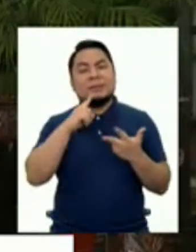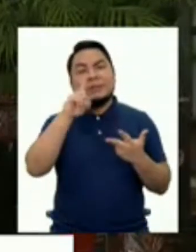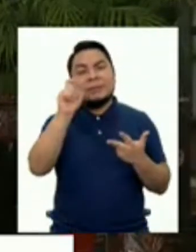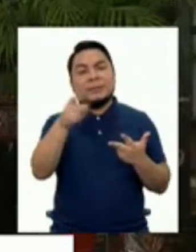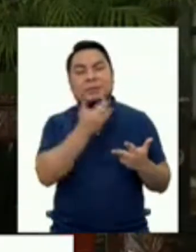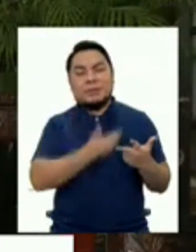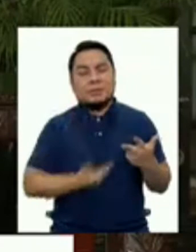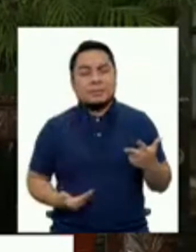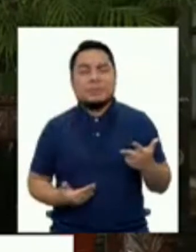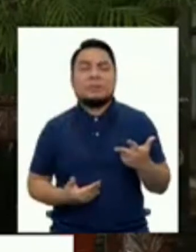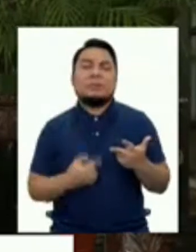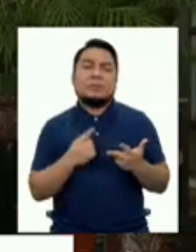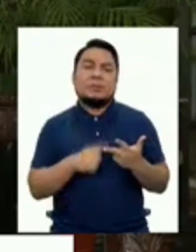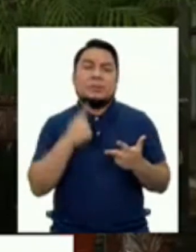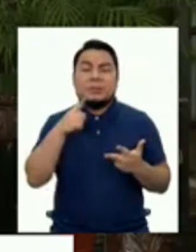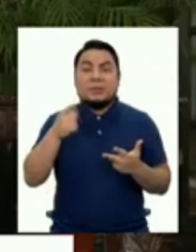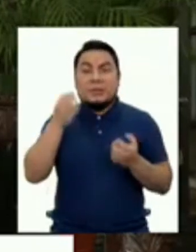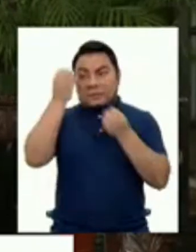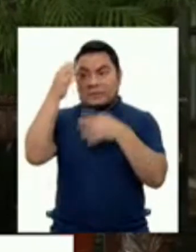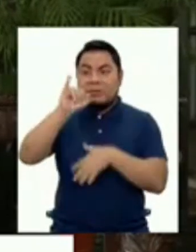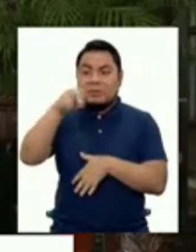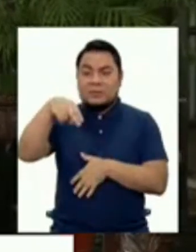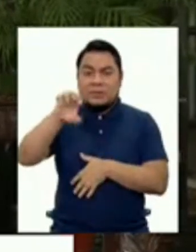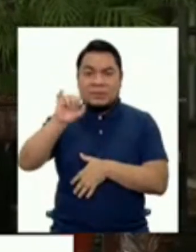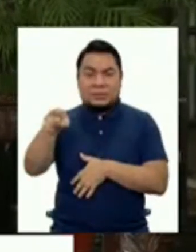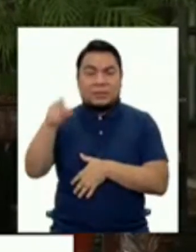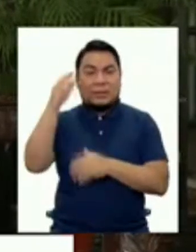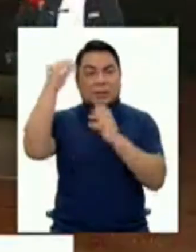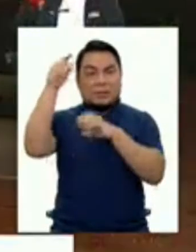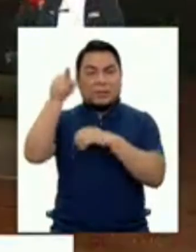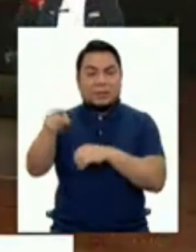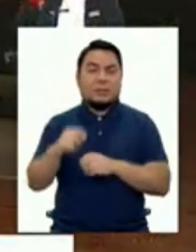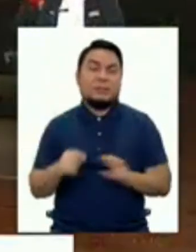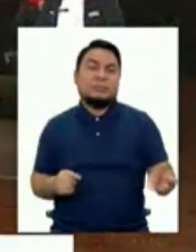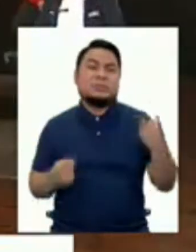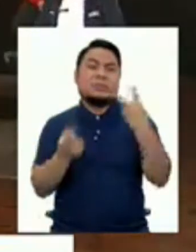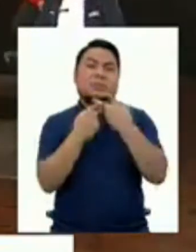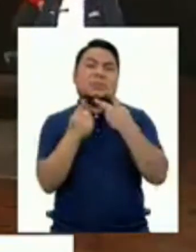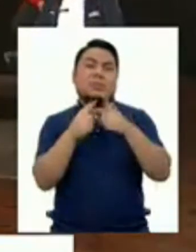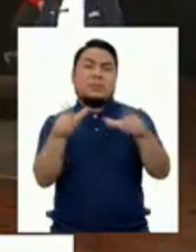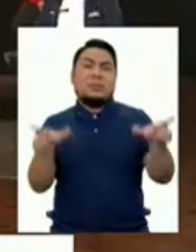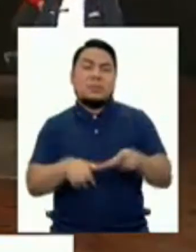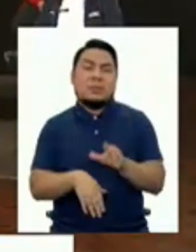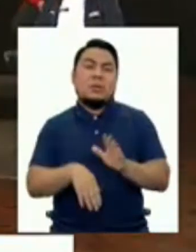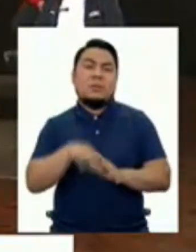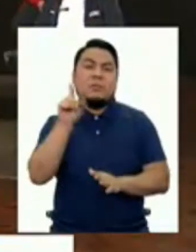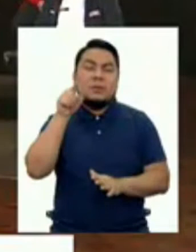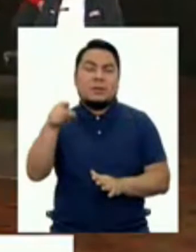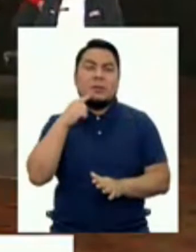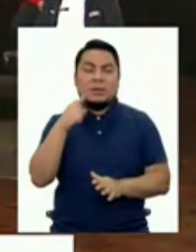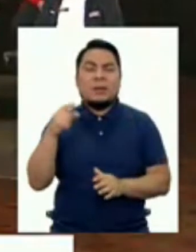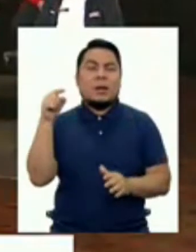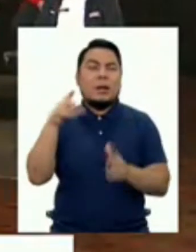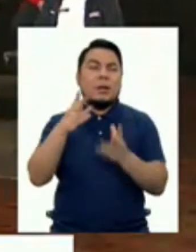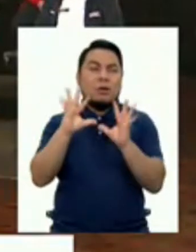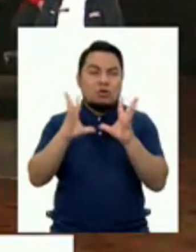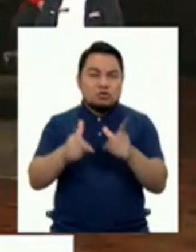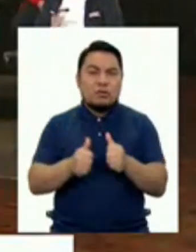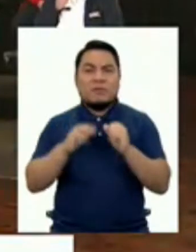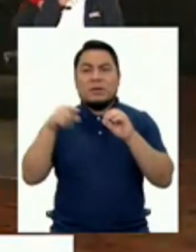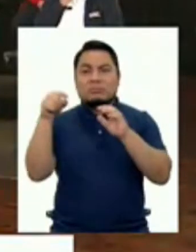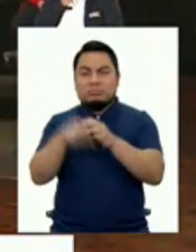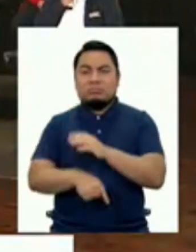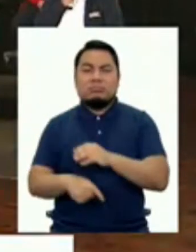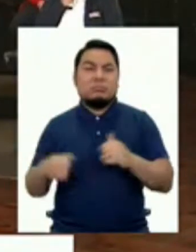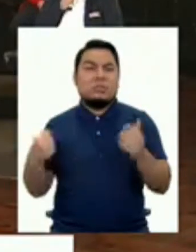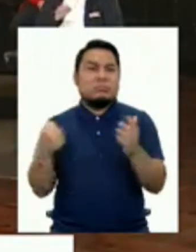Vizcarra, un informe del INEI coloca a Piura como la segunda ciudad con mayor incidencia por crímenes, robos y